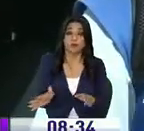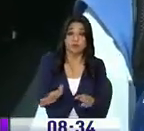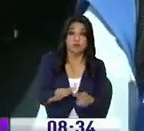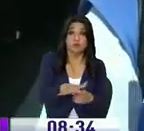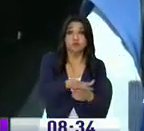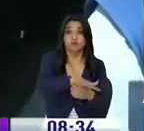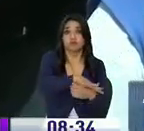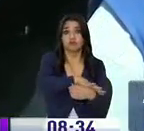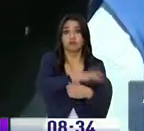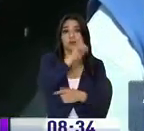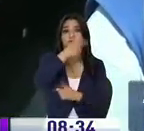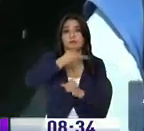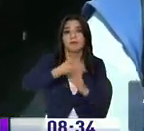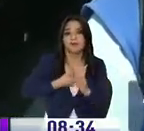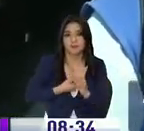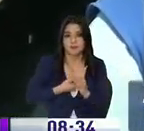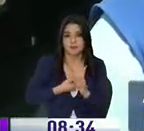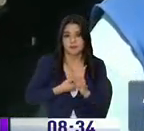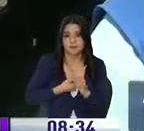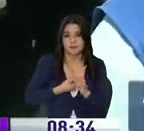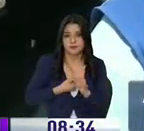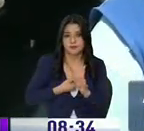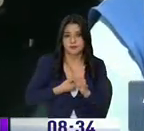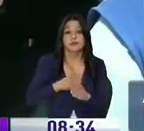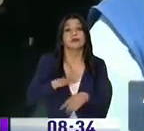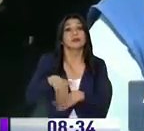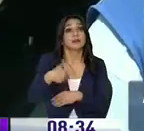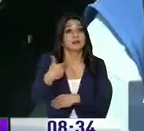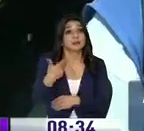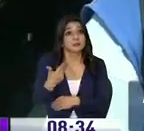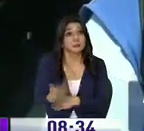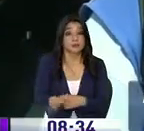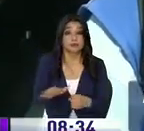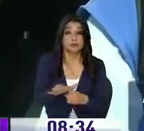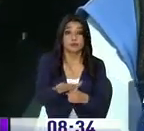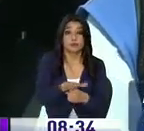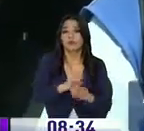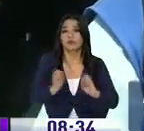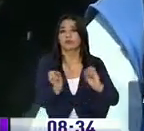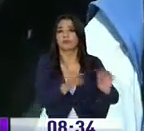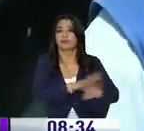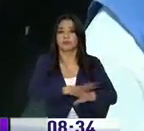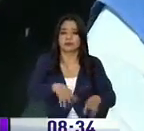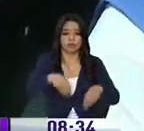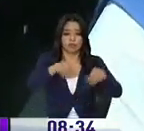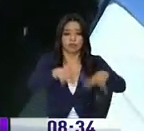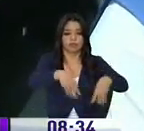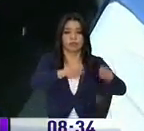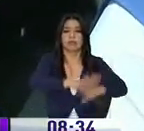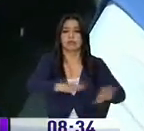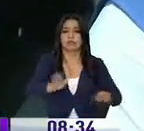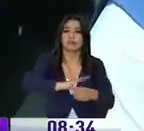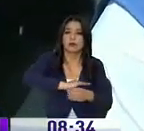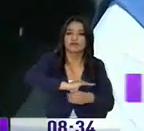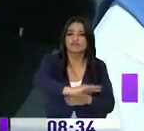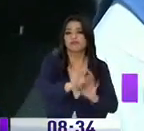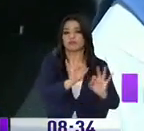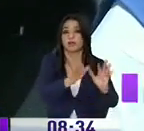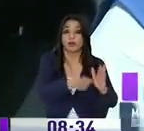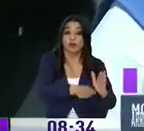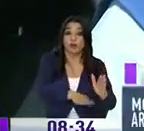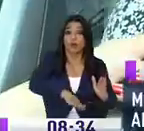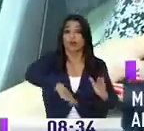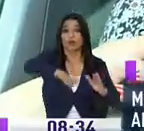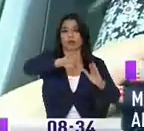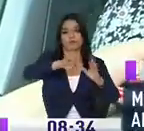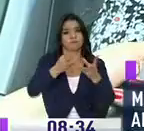se tiraron más de un mes para venir a rellenar. De ahí, cogieron, rellenaron y así vea, entre más días más hondo y nadie no hace